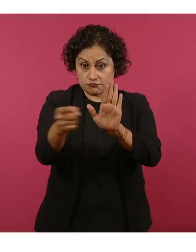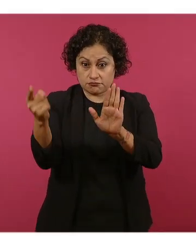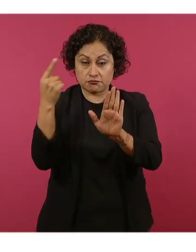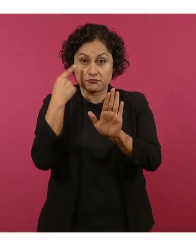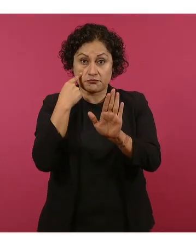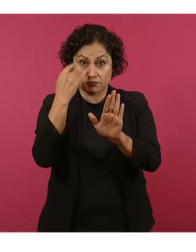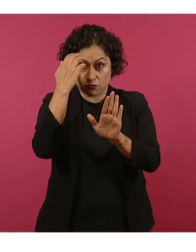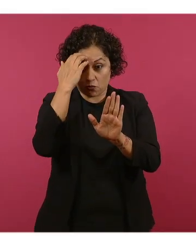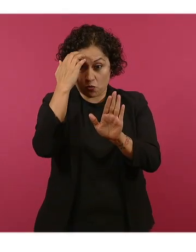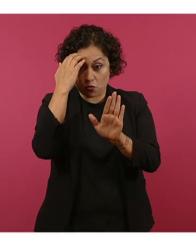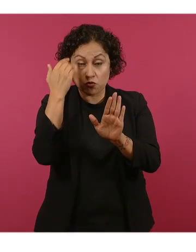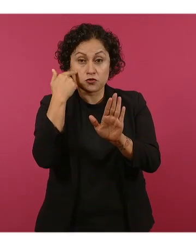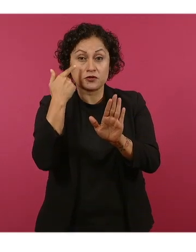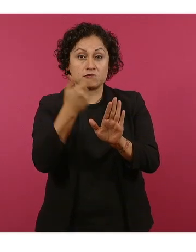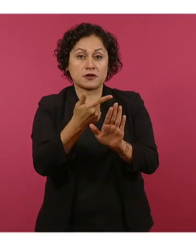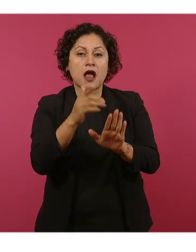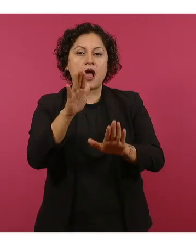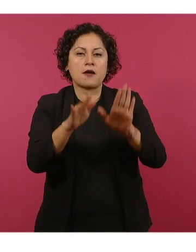entregan.